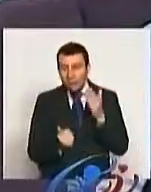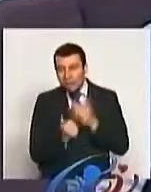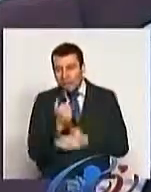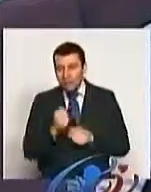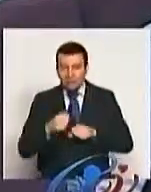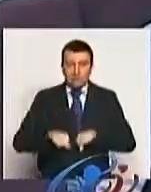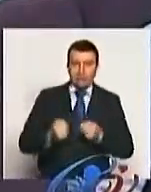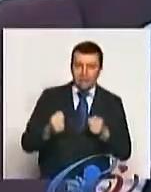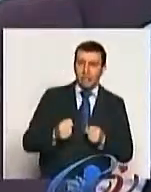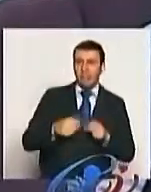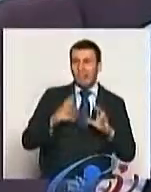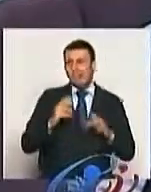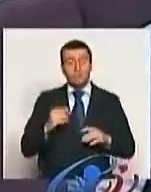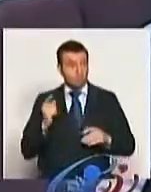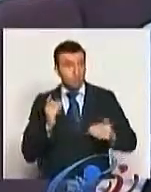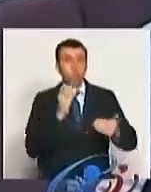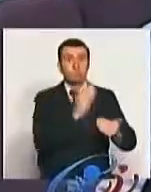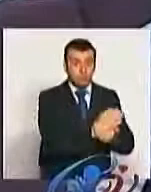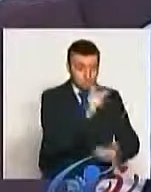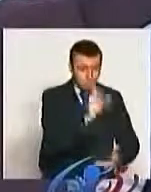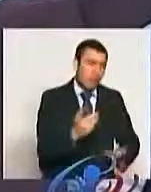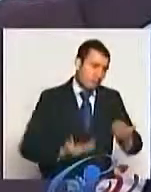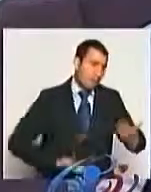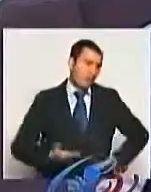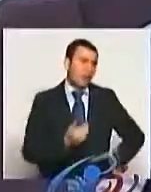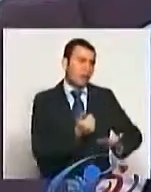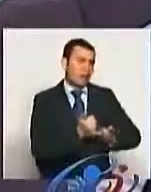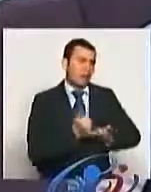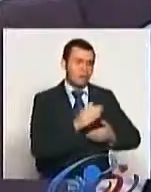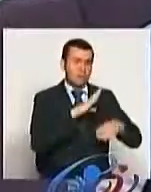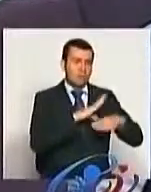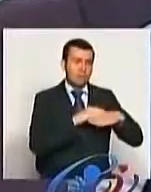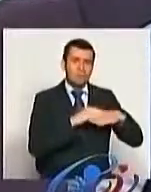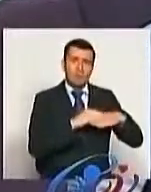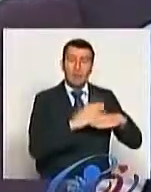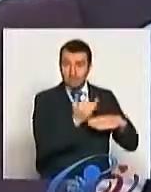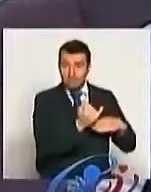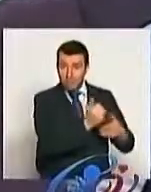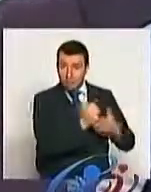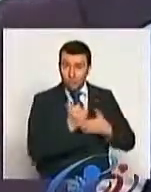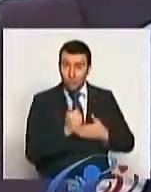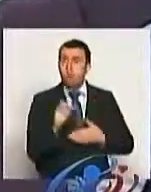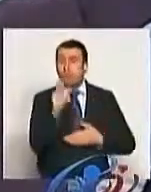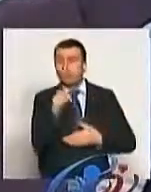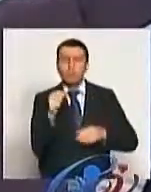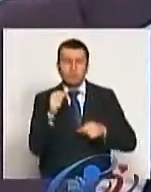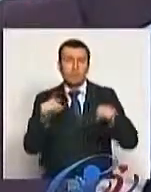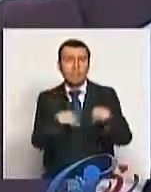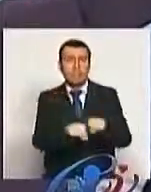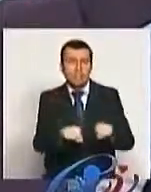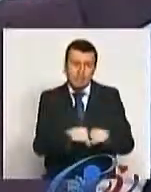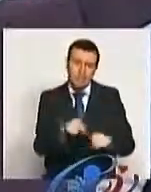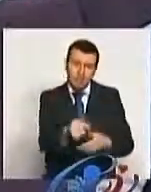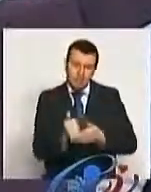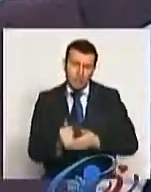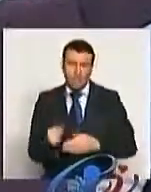ustedes no se van para donde el panadero, ni para donde el señor que les arregla los zapatos. Los llevan donde el